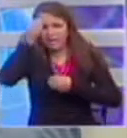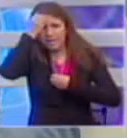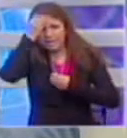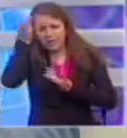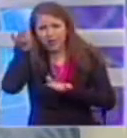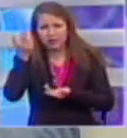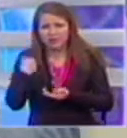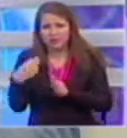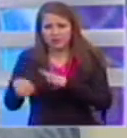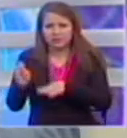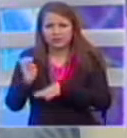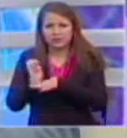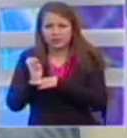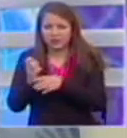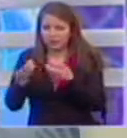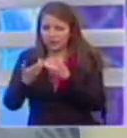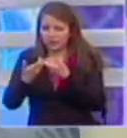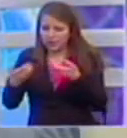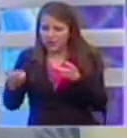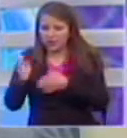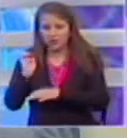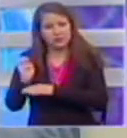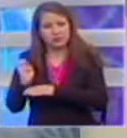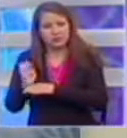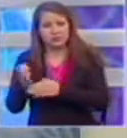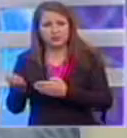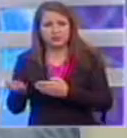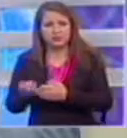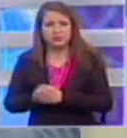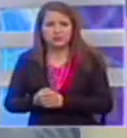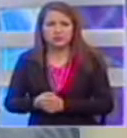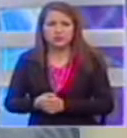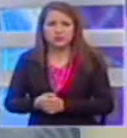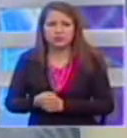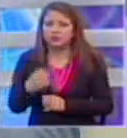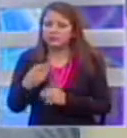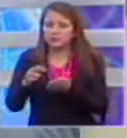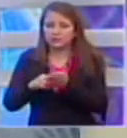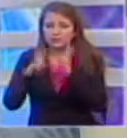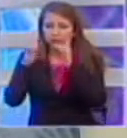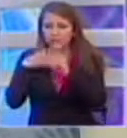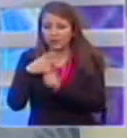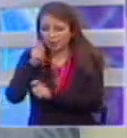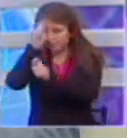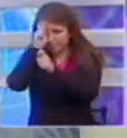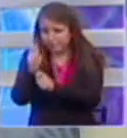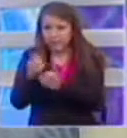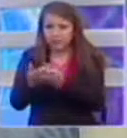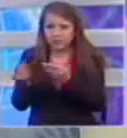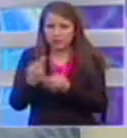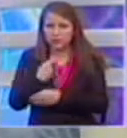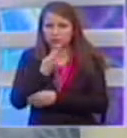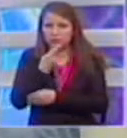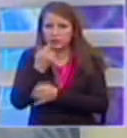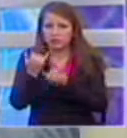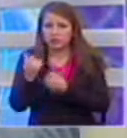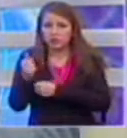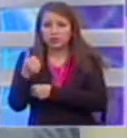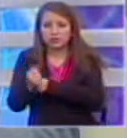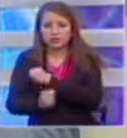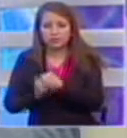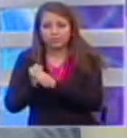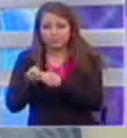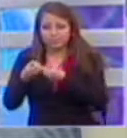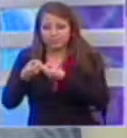de república, de separación del Estado, de las nociones de respeto a la cosa pública, que en estos 10 años la